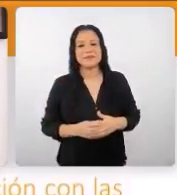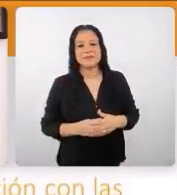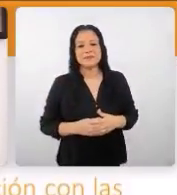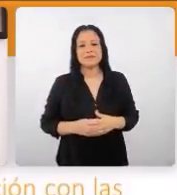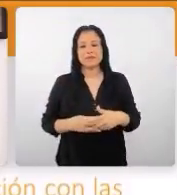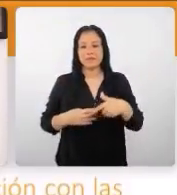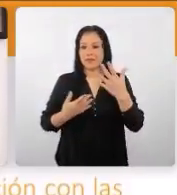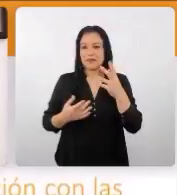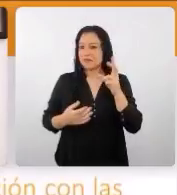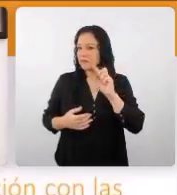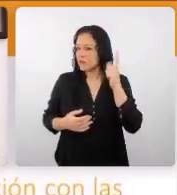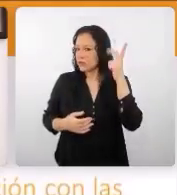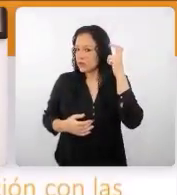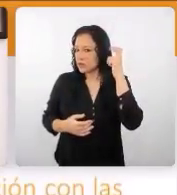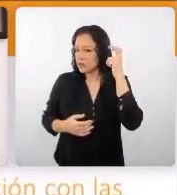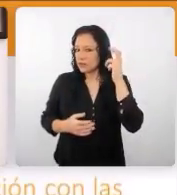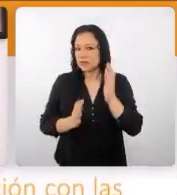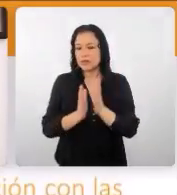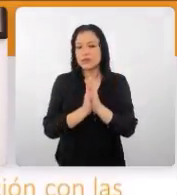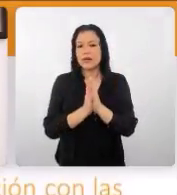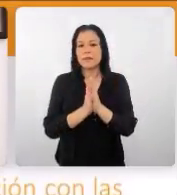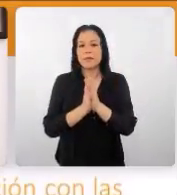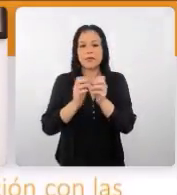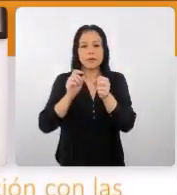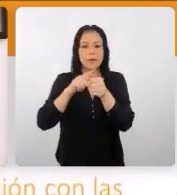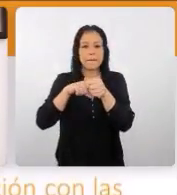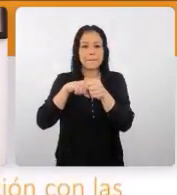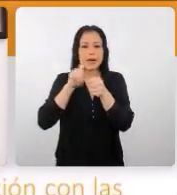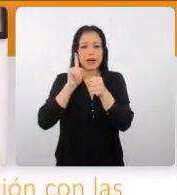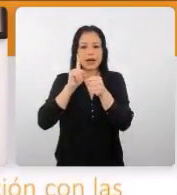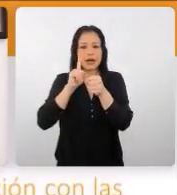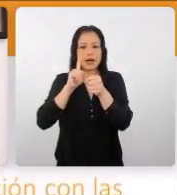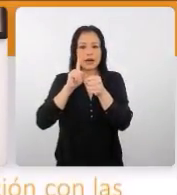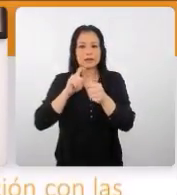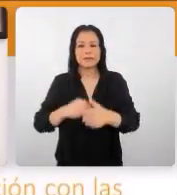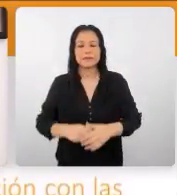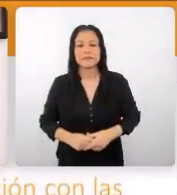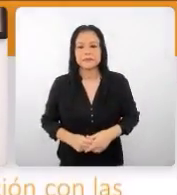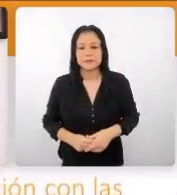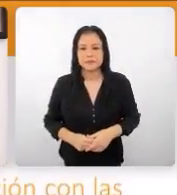Marisabel, no te escuchamos bien. Tendrías que prender tu micrófono.